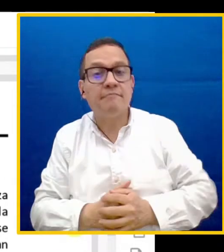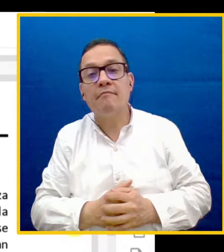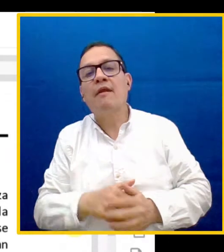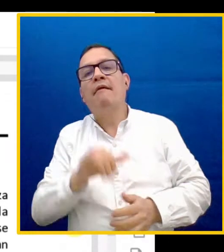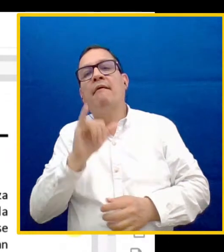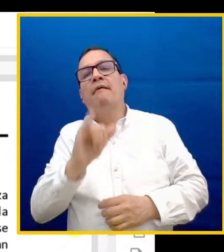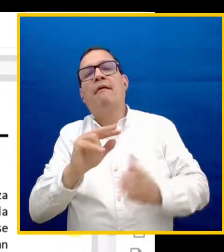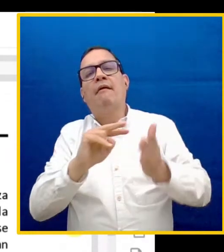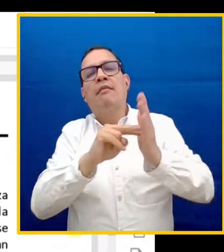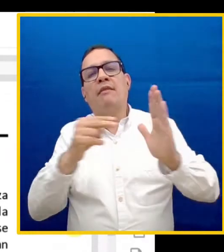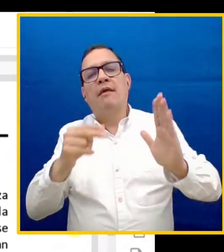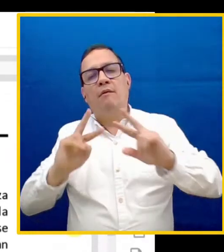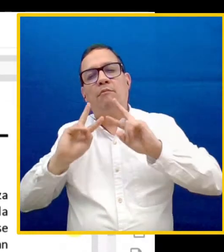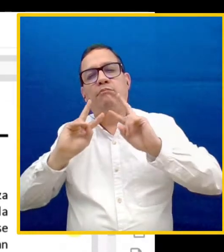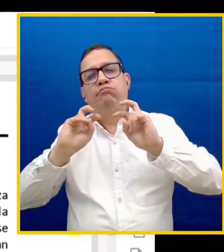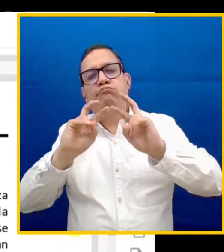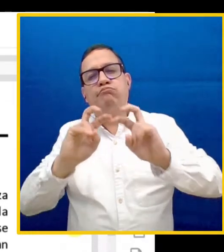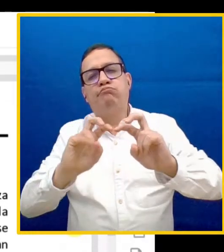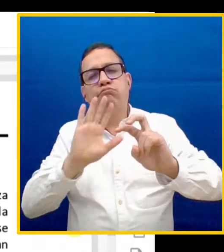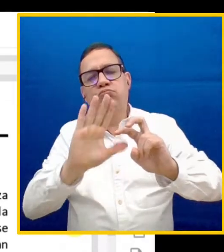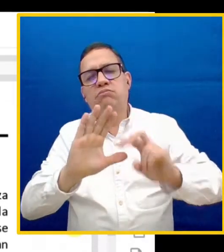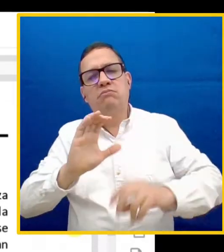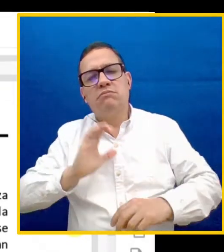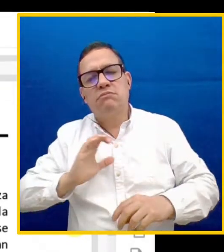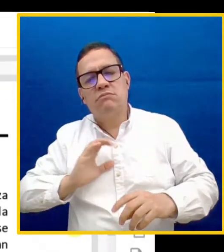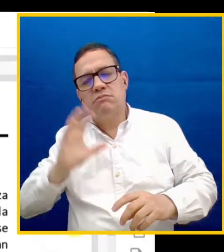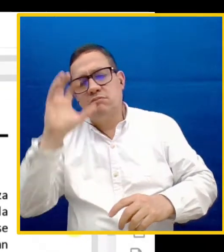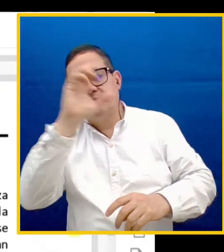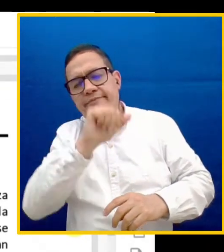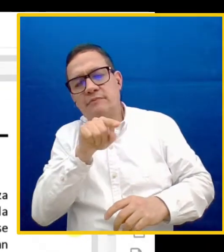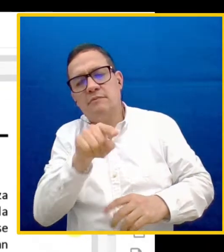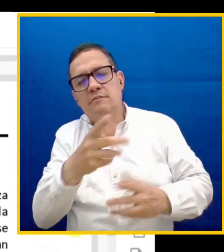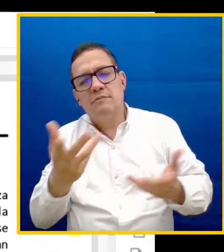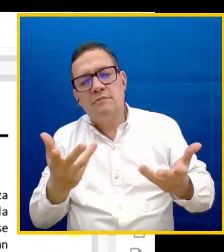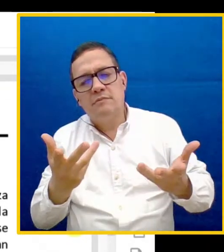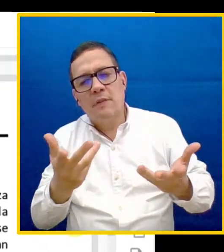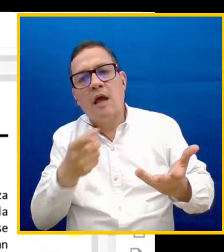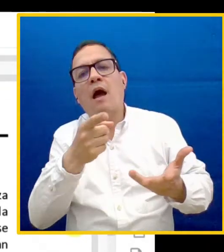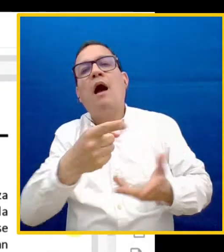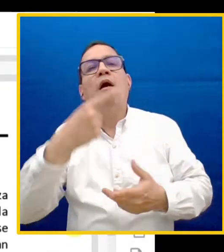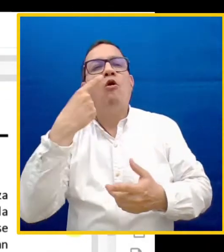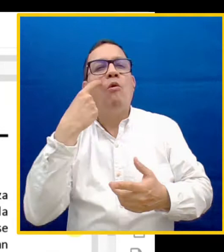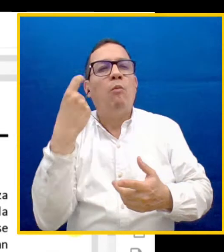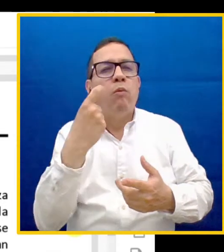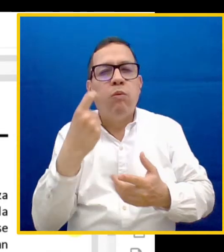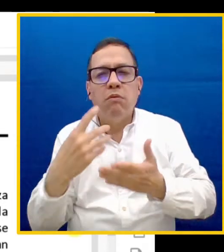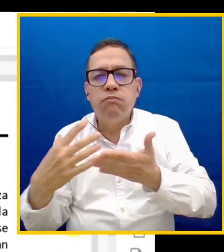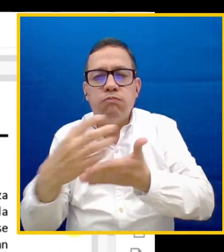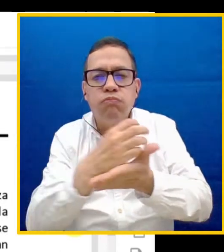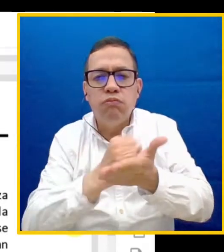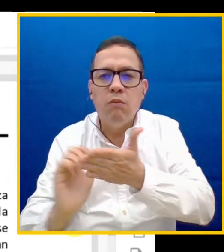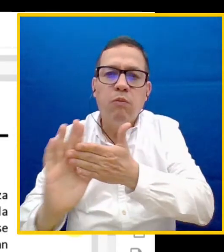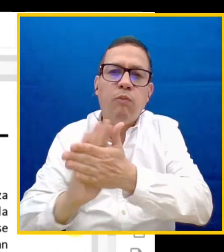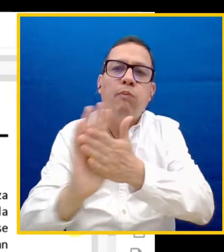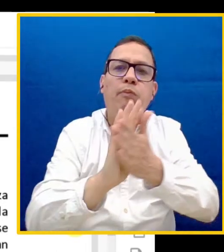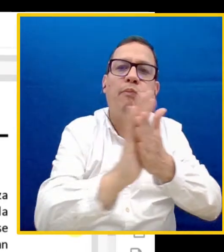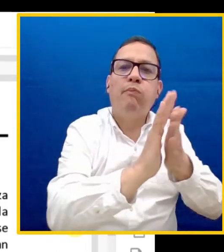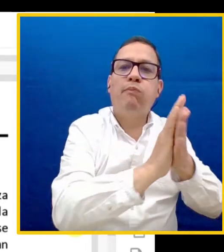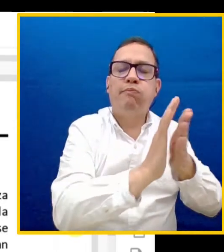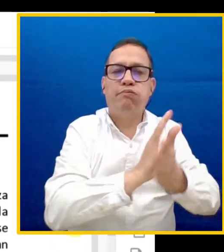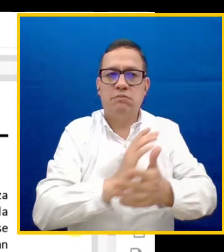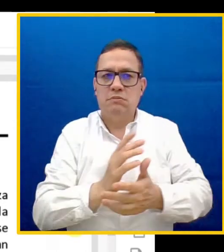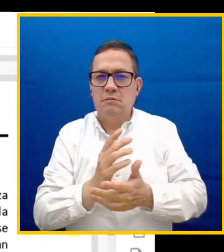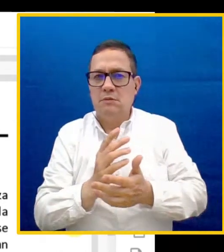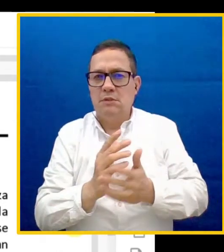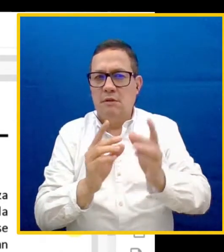Esta técnica de investigación se caracteriza fundamentalmente por la búsqueda y la acumulación de datos.